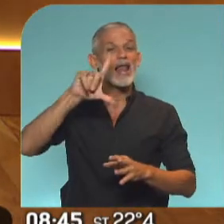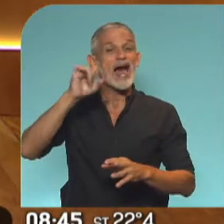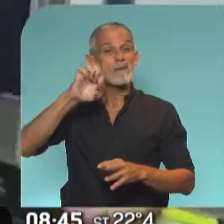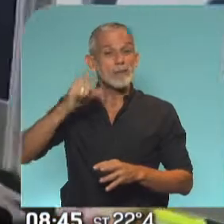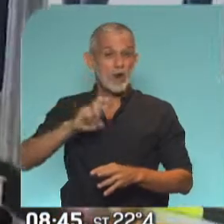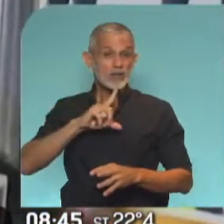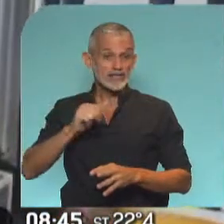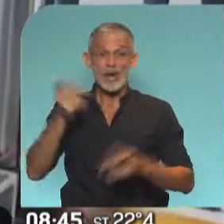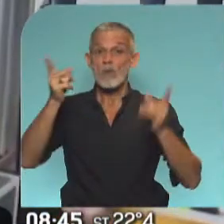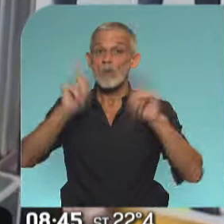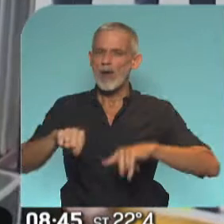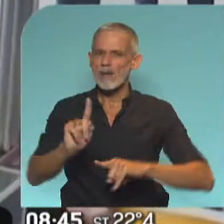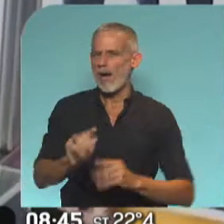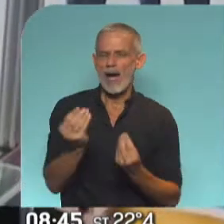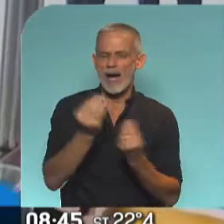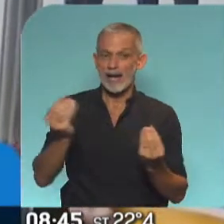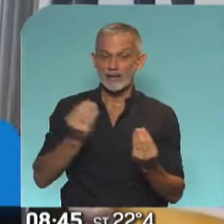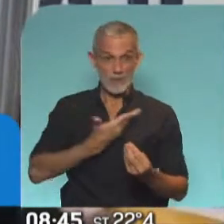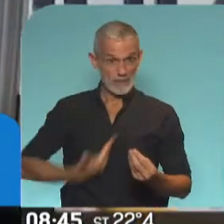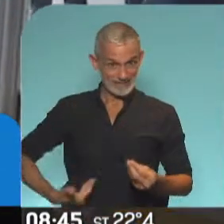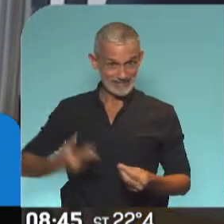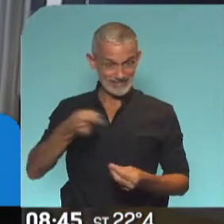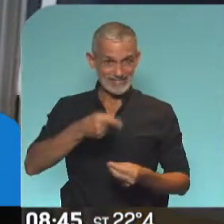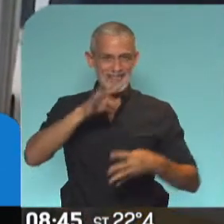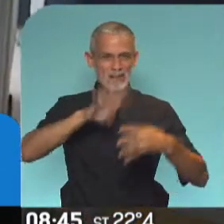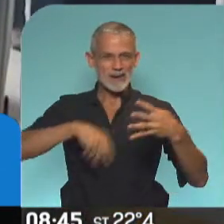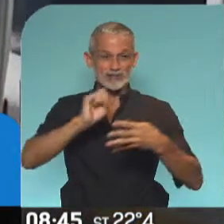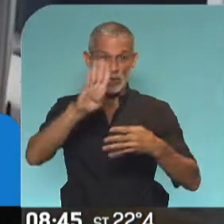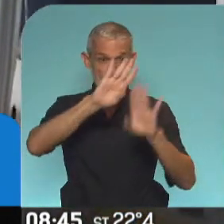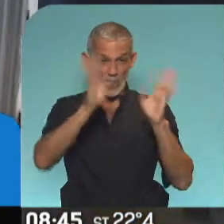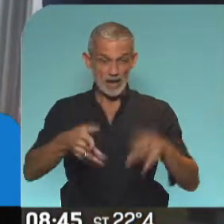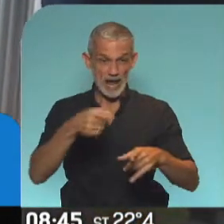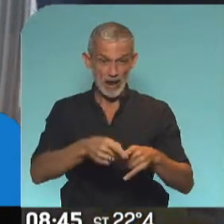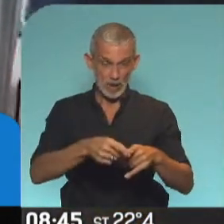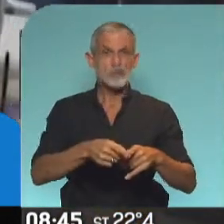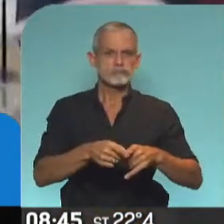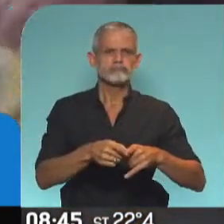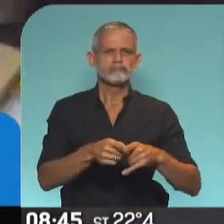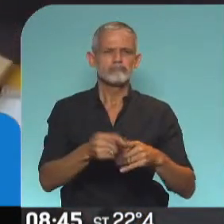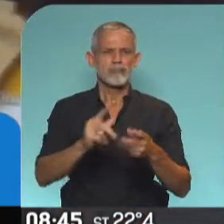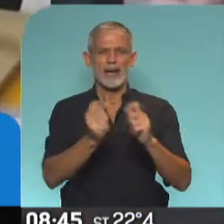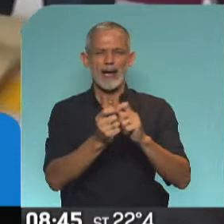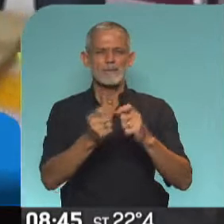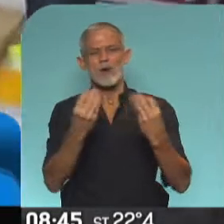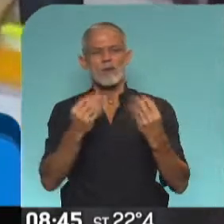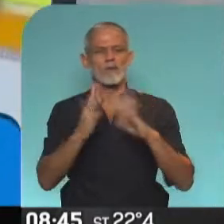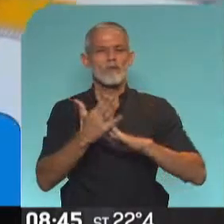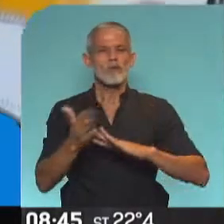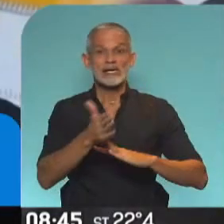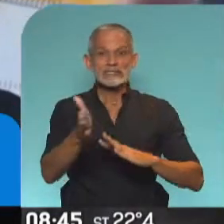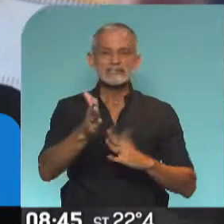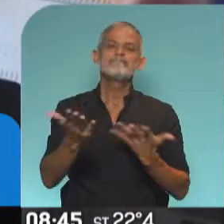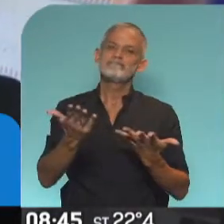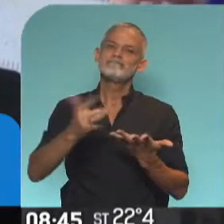que vuelve de esta manera a la presidencia del Barça, y esto seguramente hará cambiar el destino, el rumbo, y va a